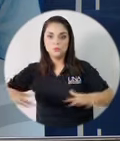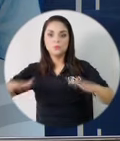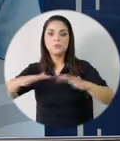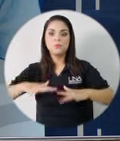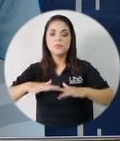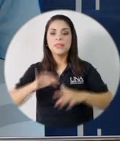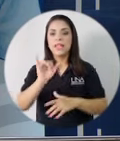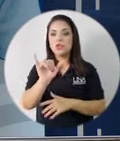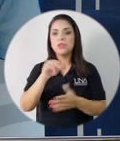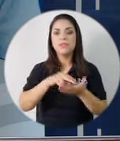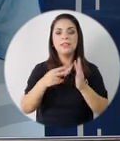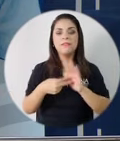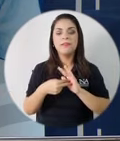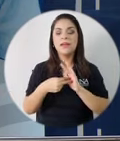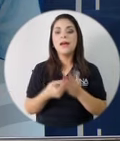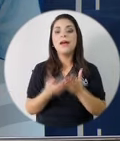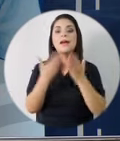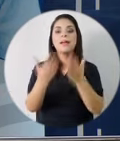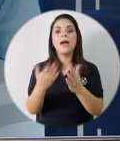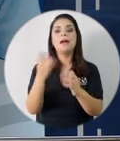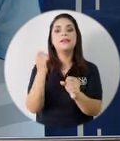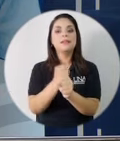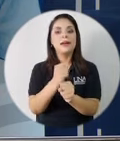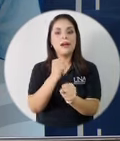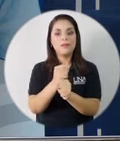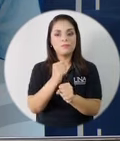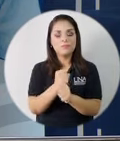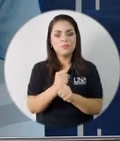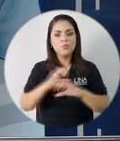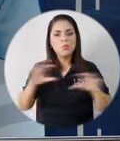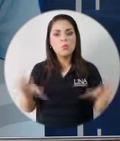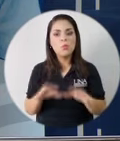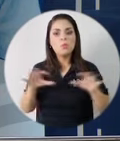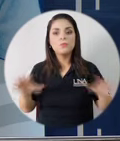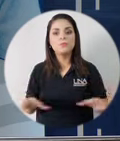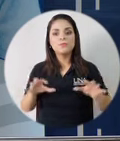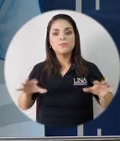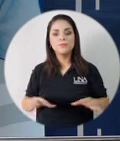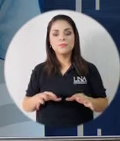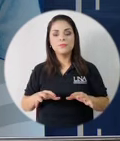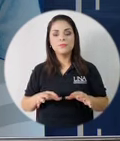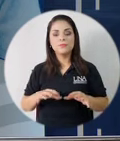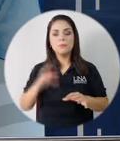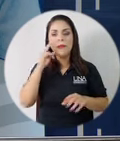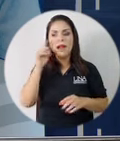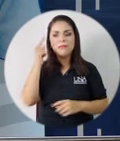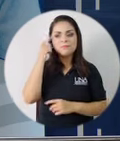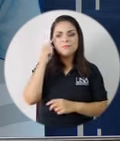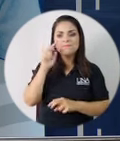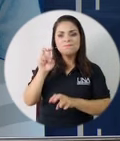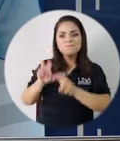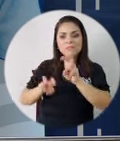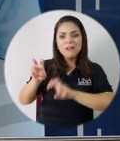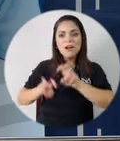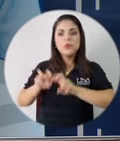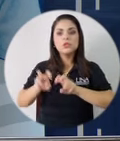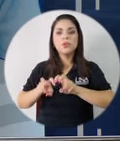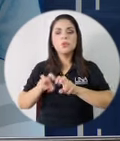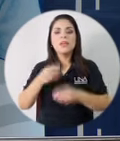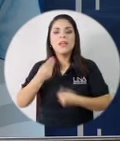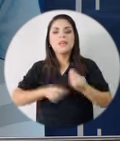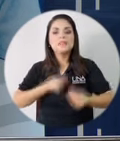eso implica también generar un trabajo muy activo de precisamente